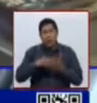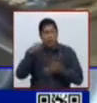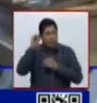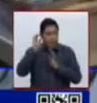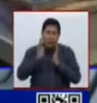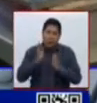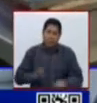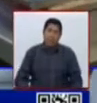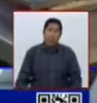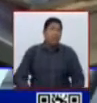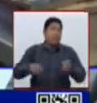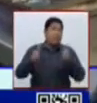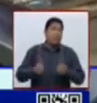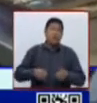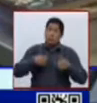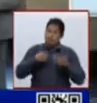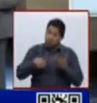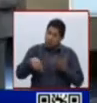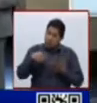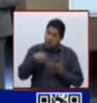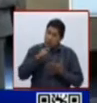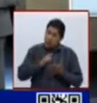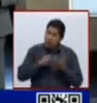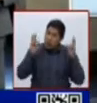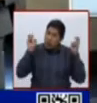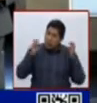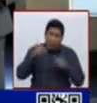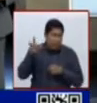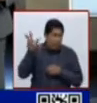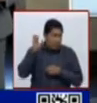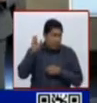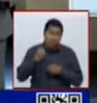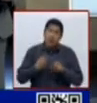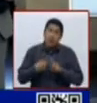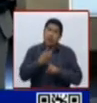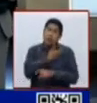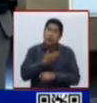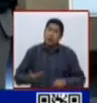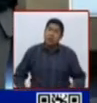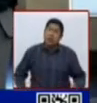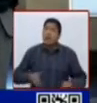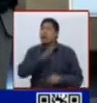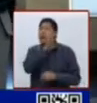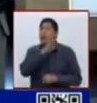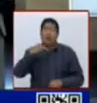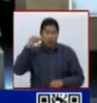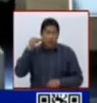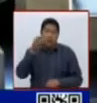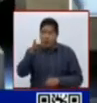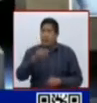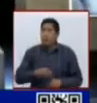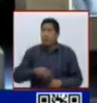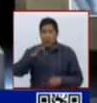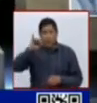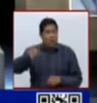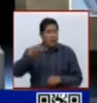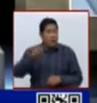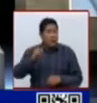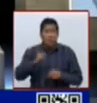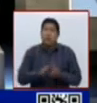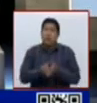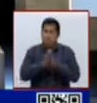alegatos. Bueno, y en medio de este proceso hemos escuchado que el expresidente Carlos Mesa, y ya estoy contigo, John, habría